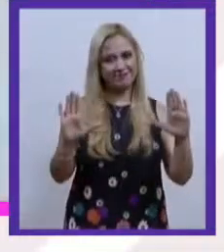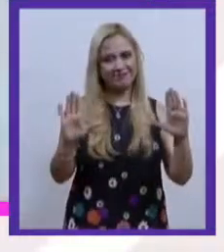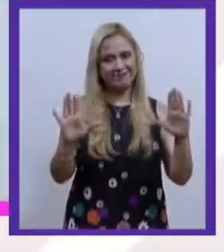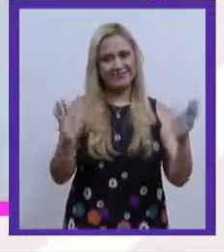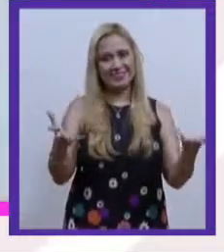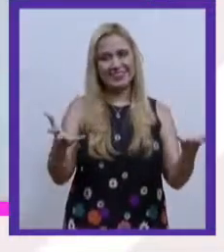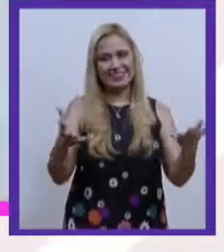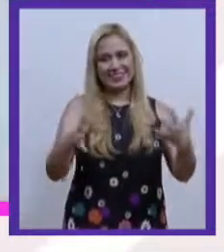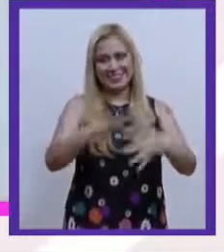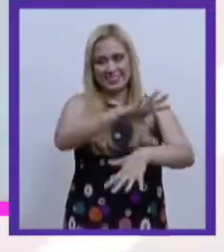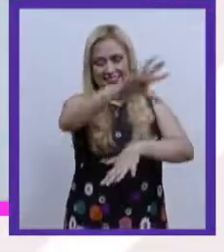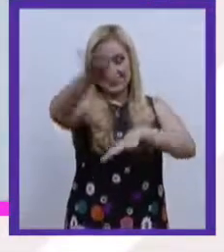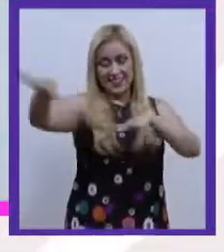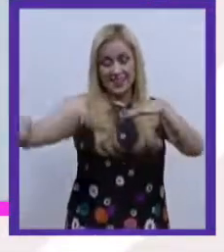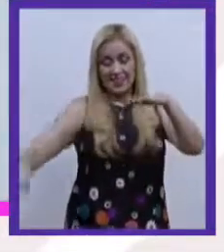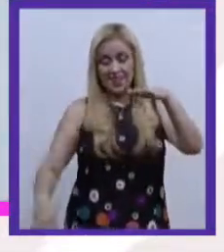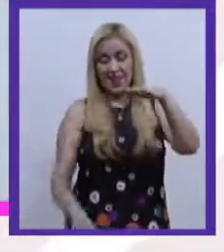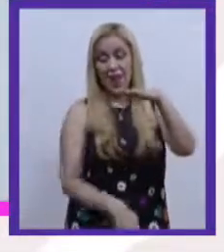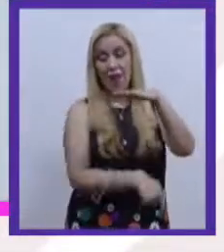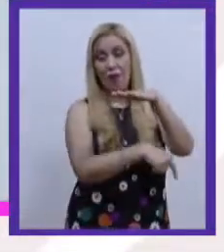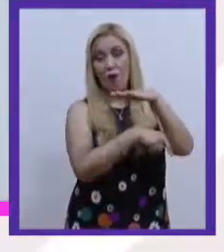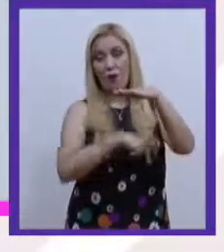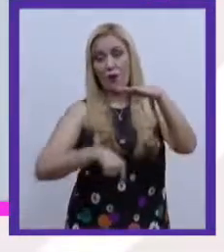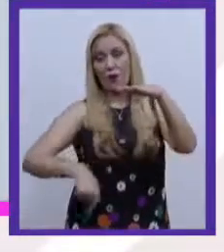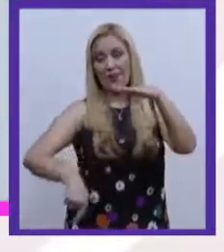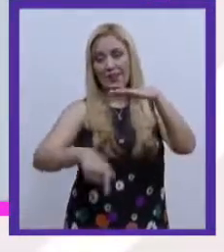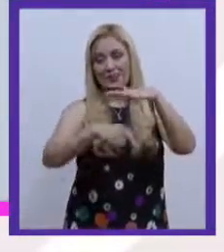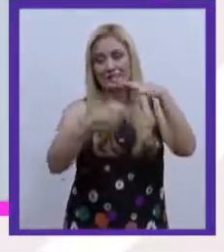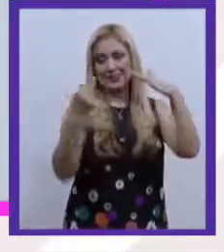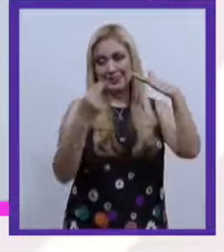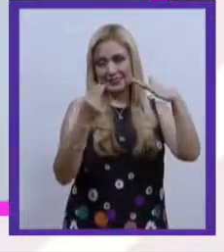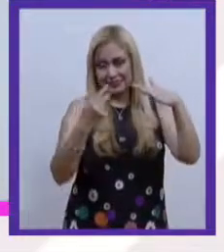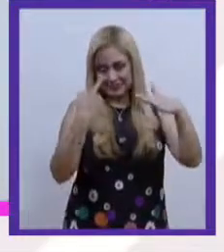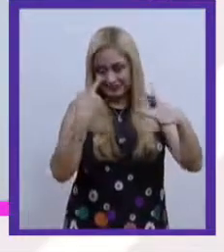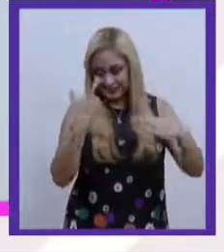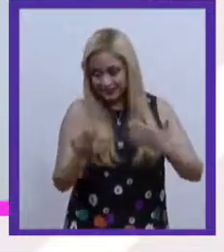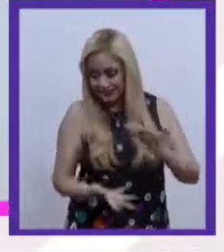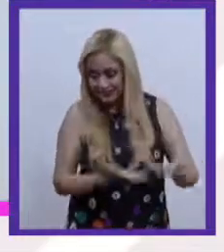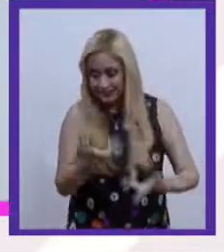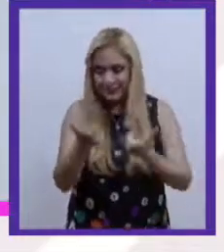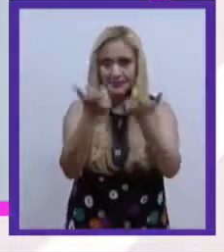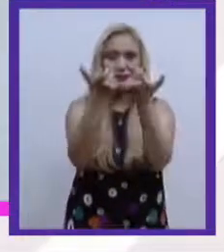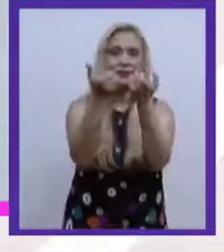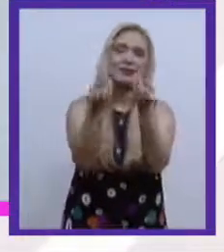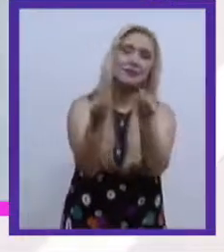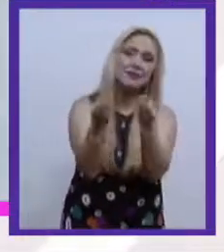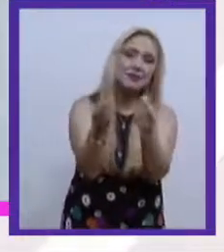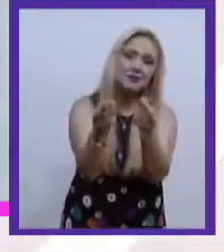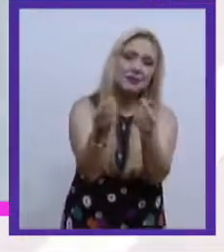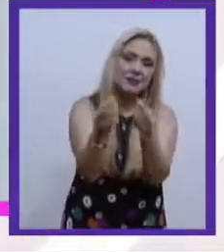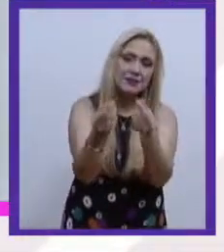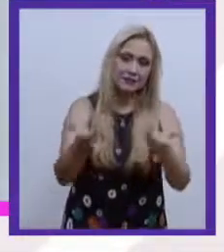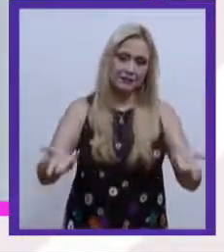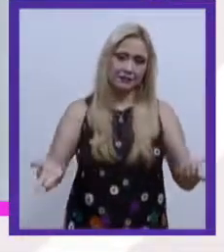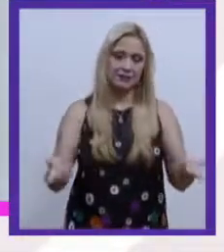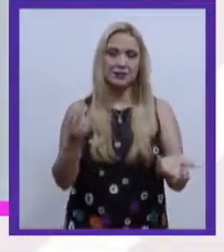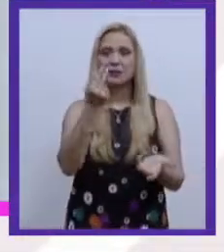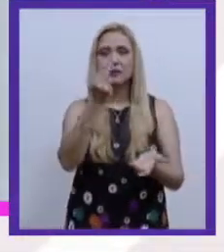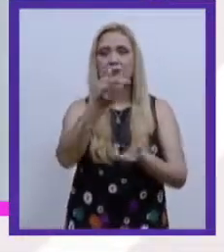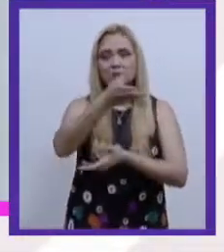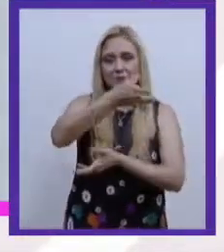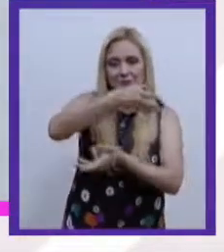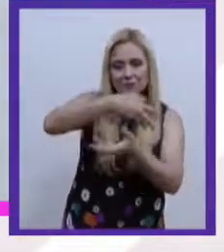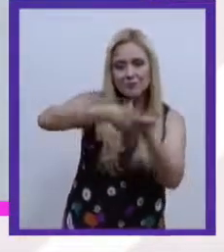que está abajo de la mesa es que eso tenemos que financiarlo, y eso implica una